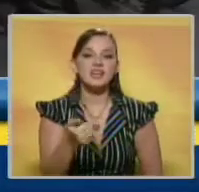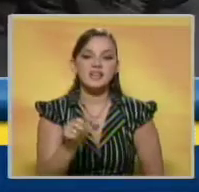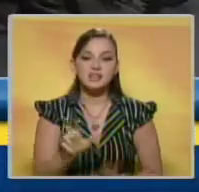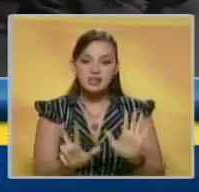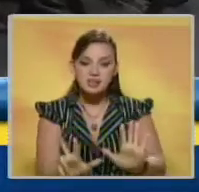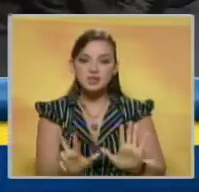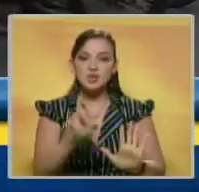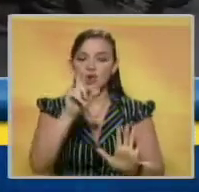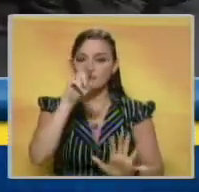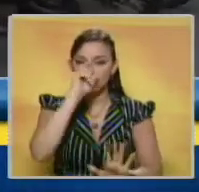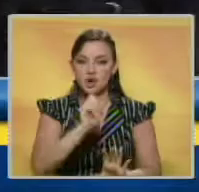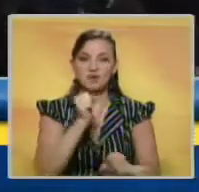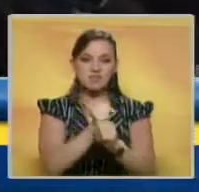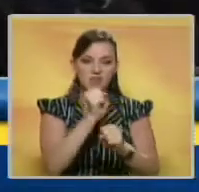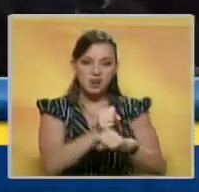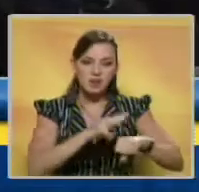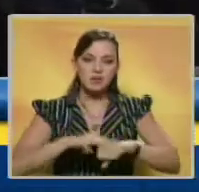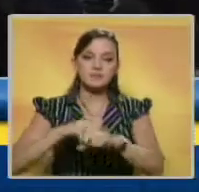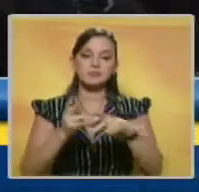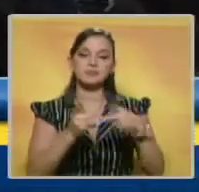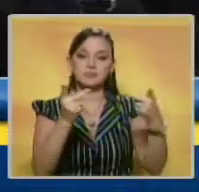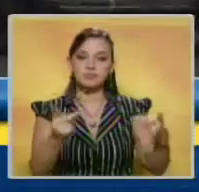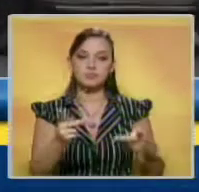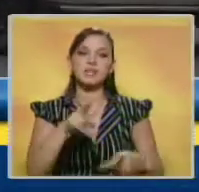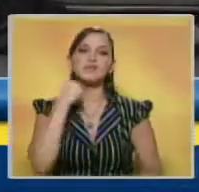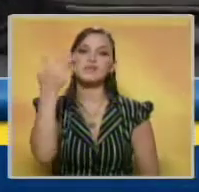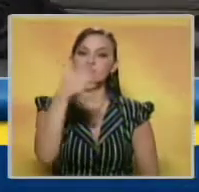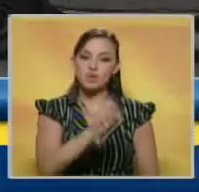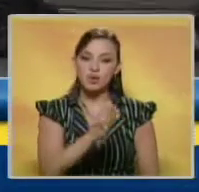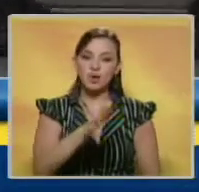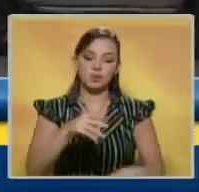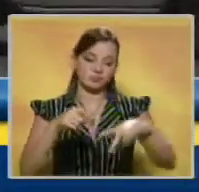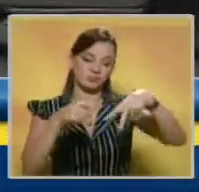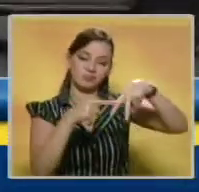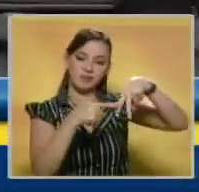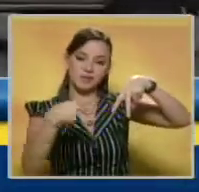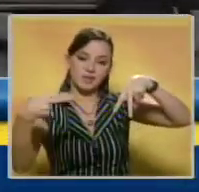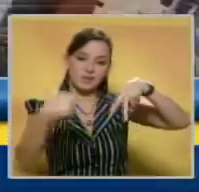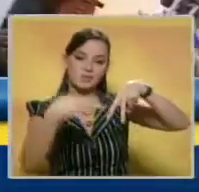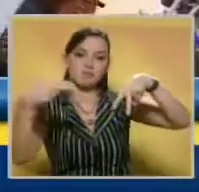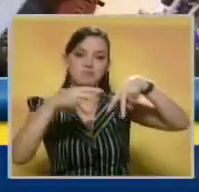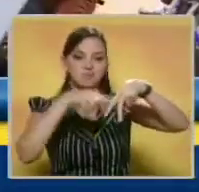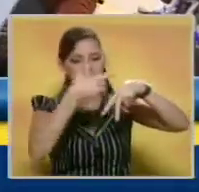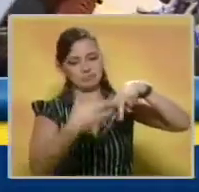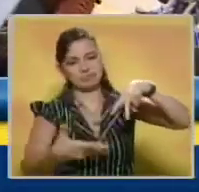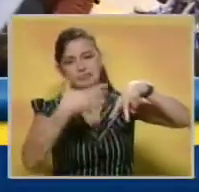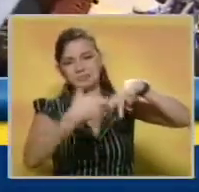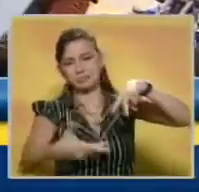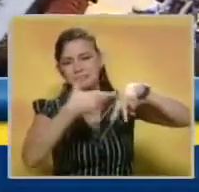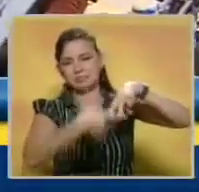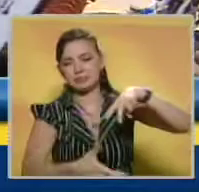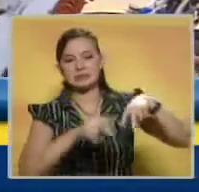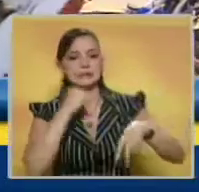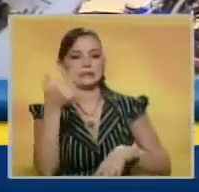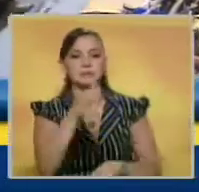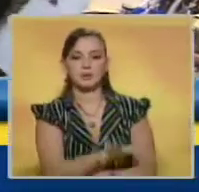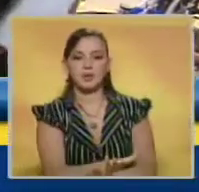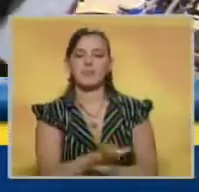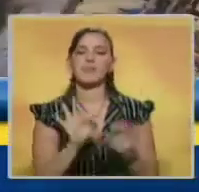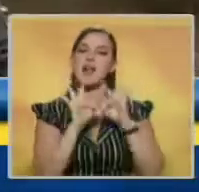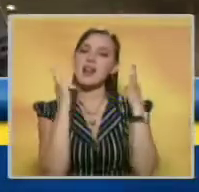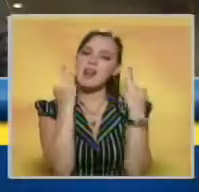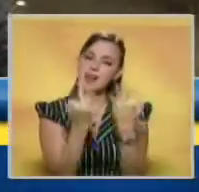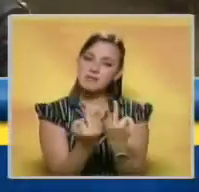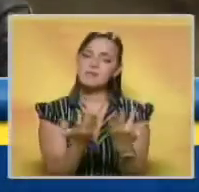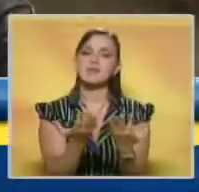del Ministerio Público, murió tras recibir un disparo en una pierna y desangrarse en este sector. Familiares de la víctima piden que se tomen medidas